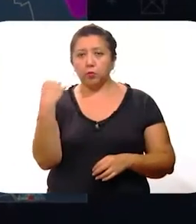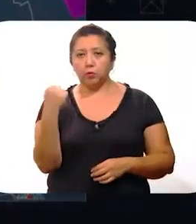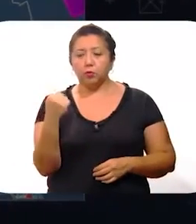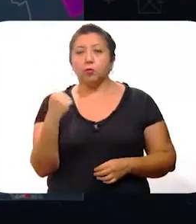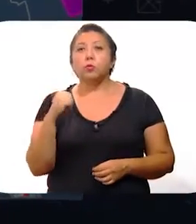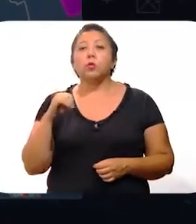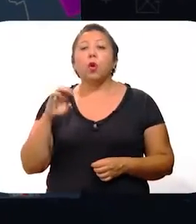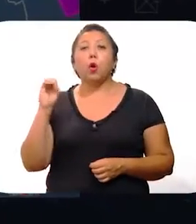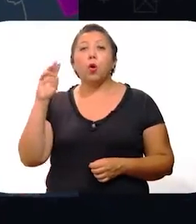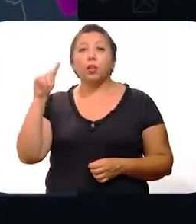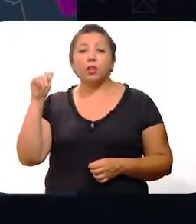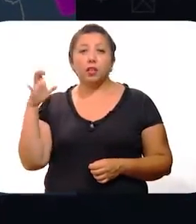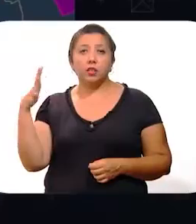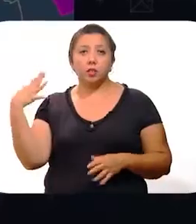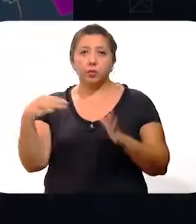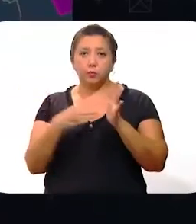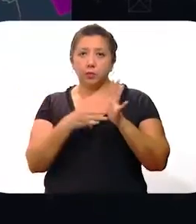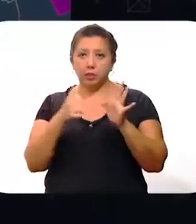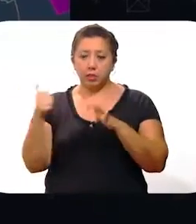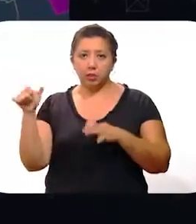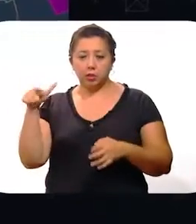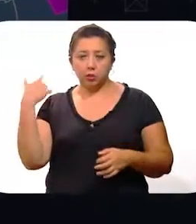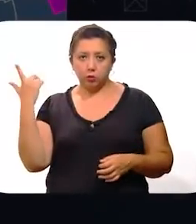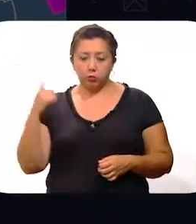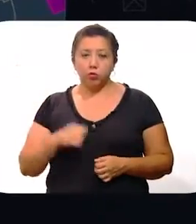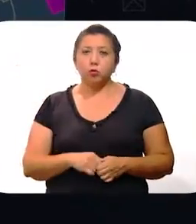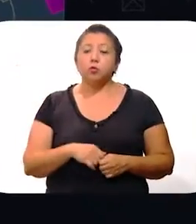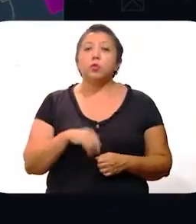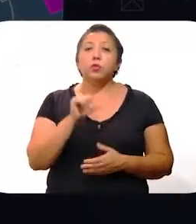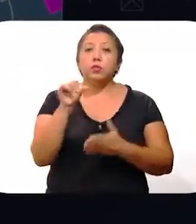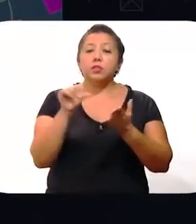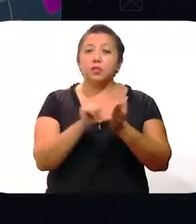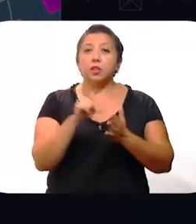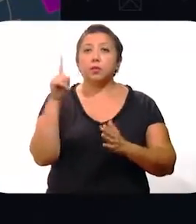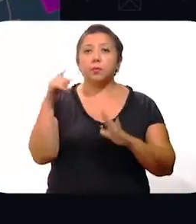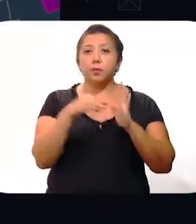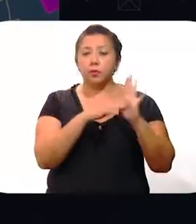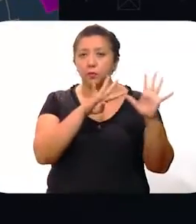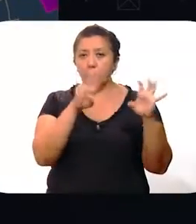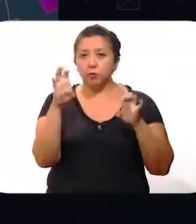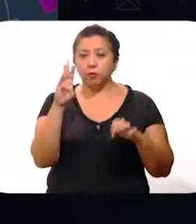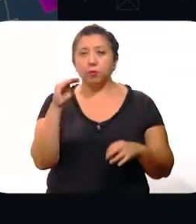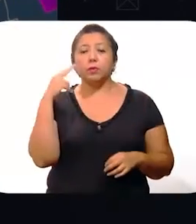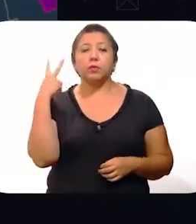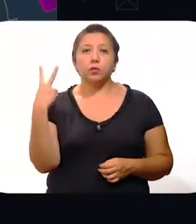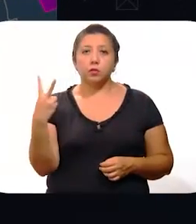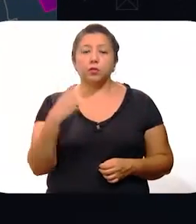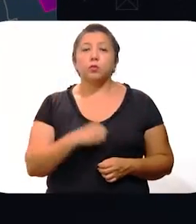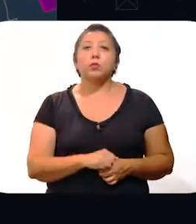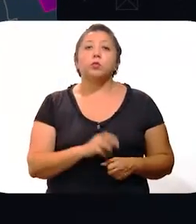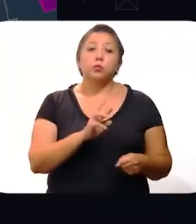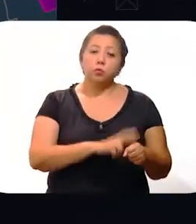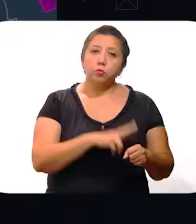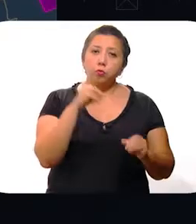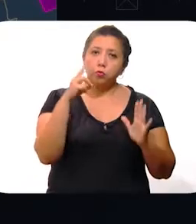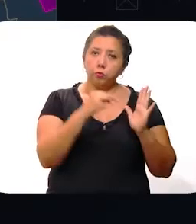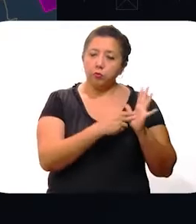5.959, en la zona oriente 5.612, en la zona centro 1.992, en la zona